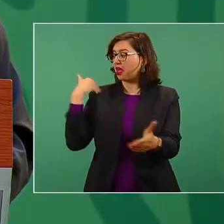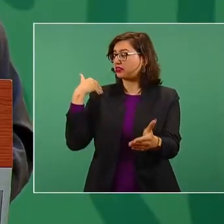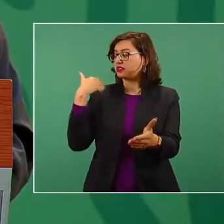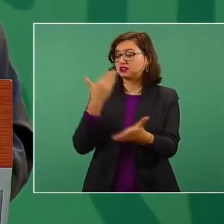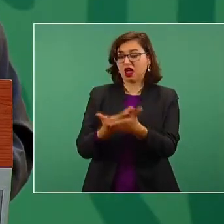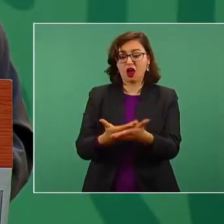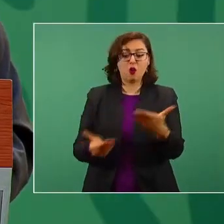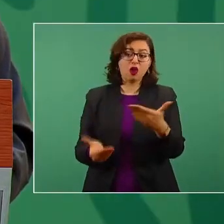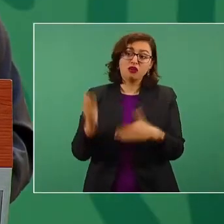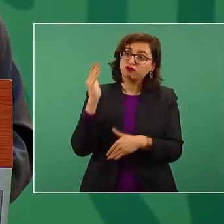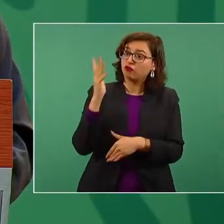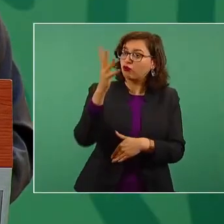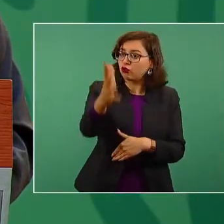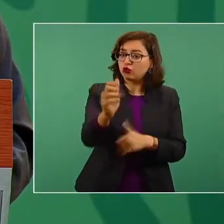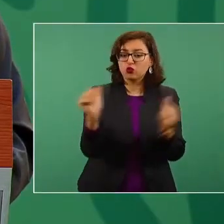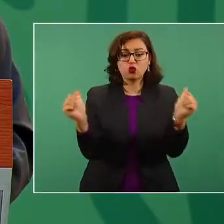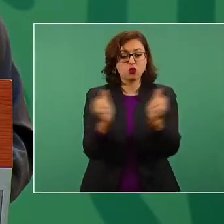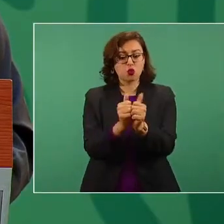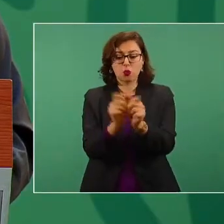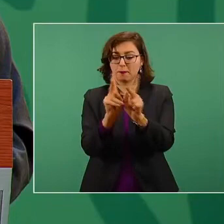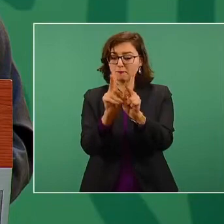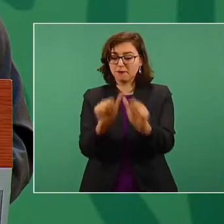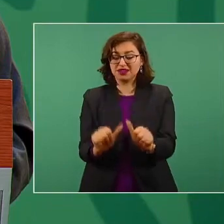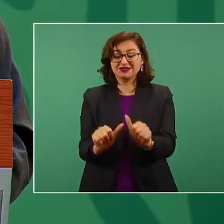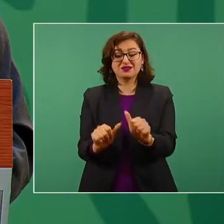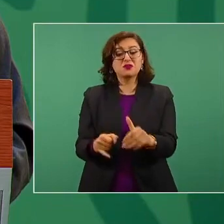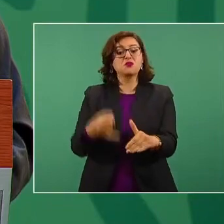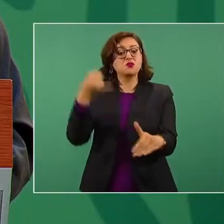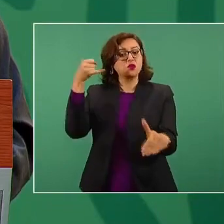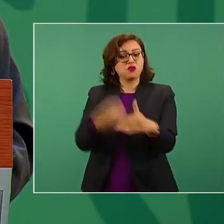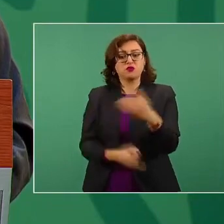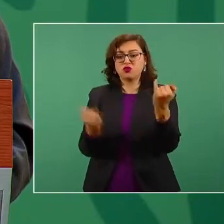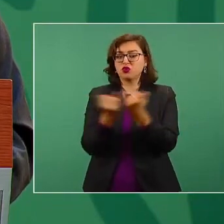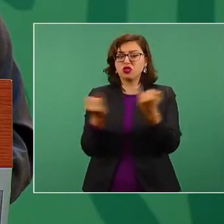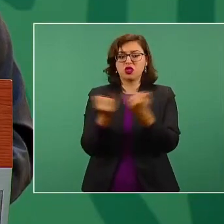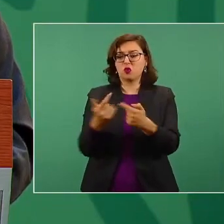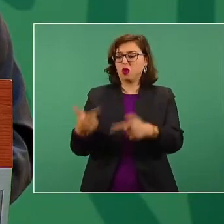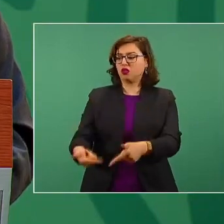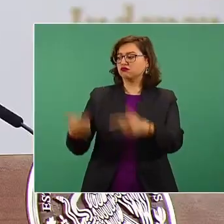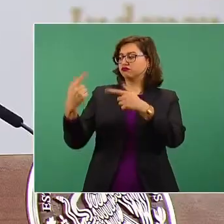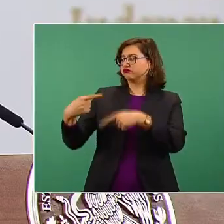Es igual de profundo que la independencia y que la reforma y que la revolución.